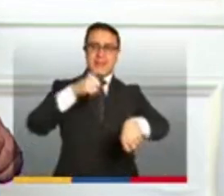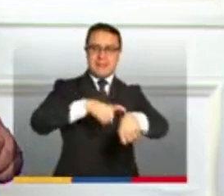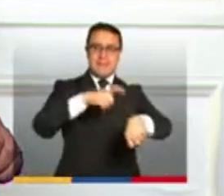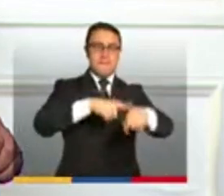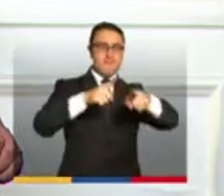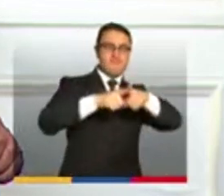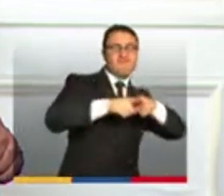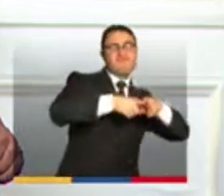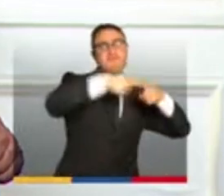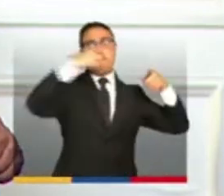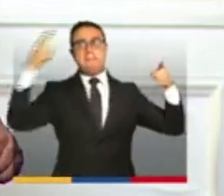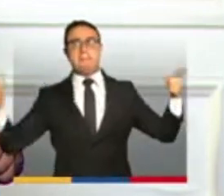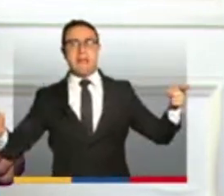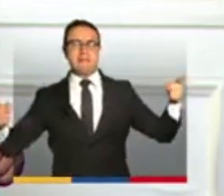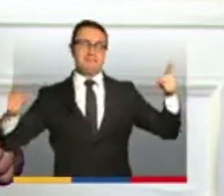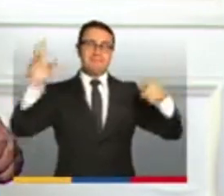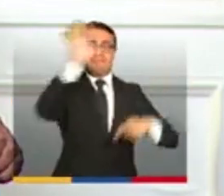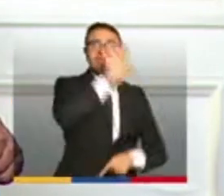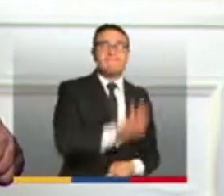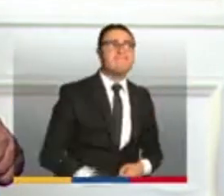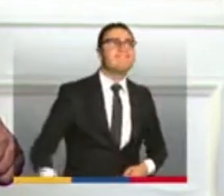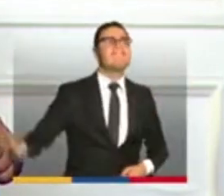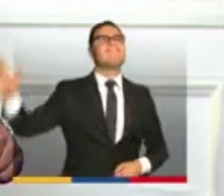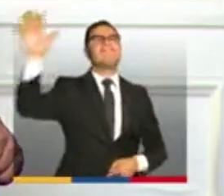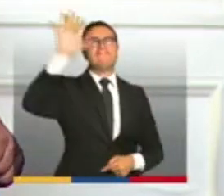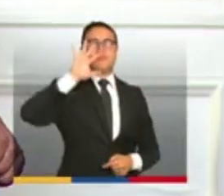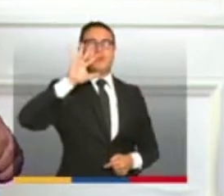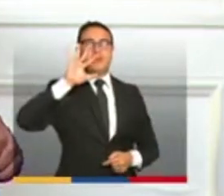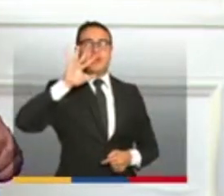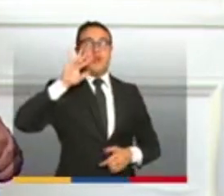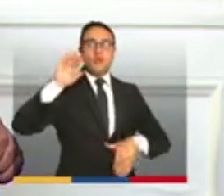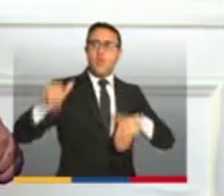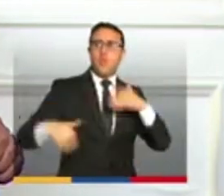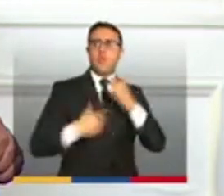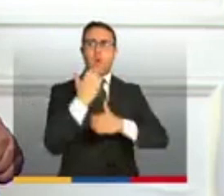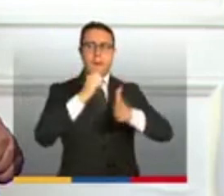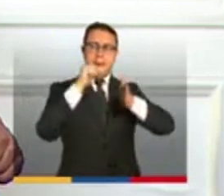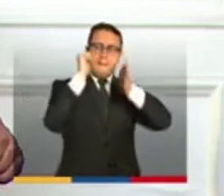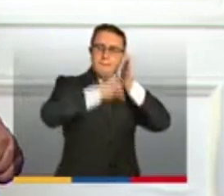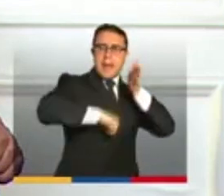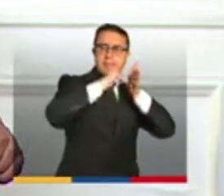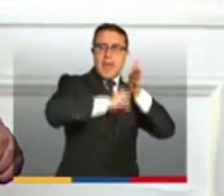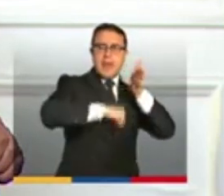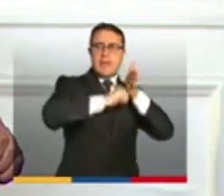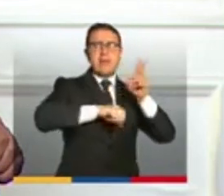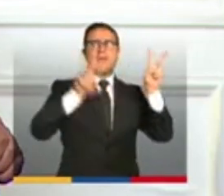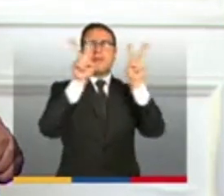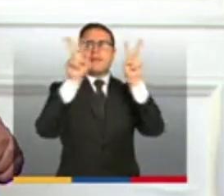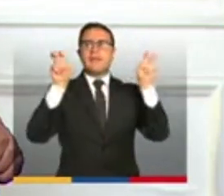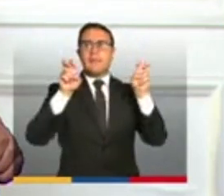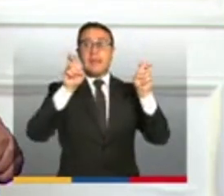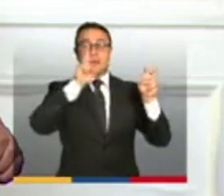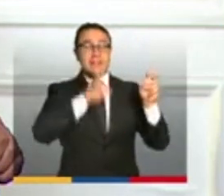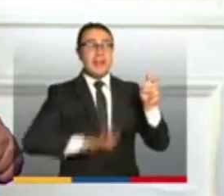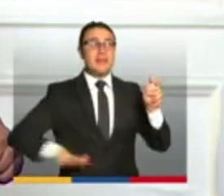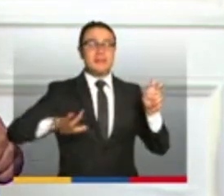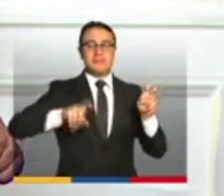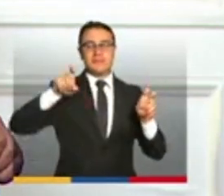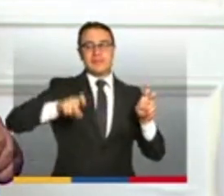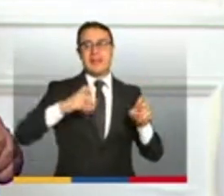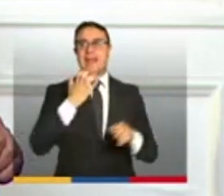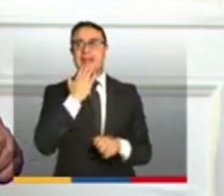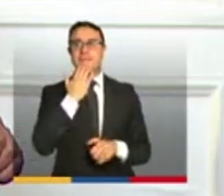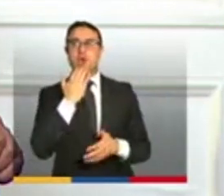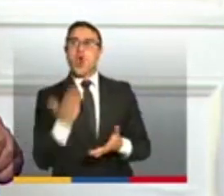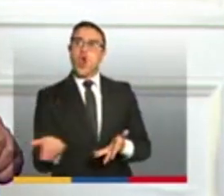país con una serie de materias que tienen que ver con necesidades nacionales, como volver a